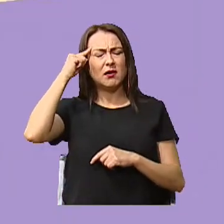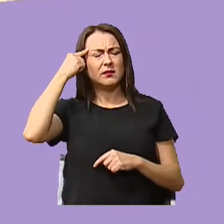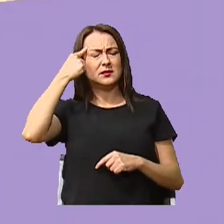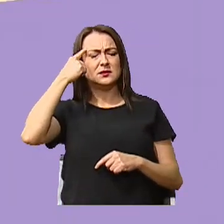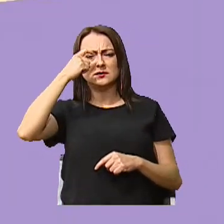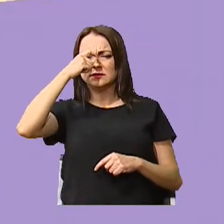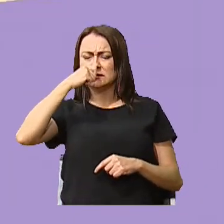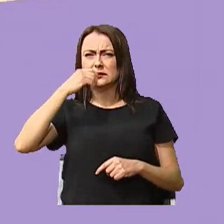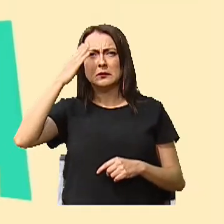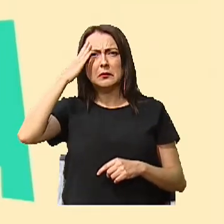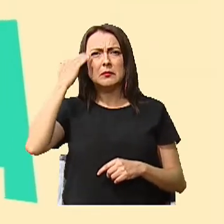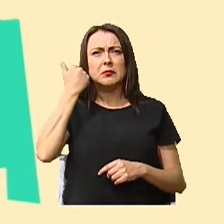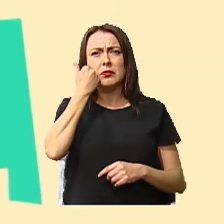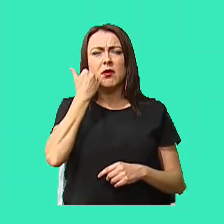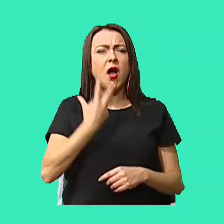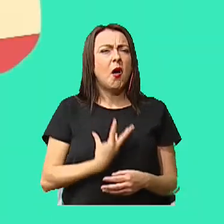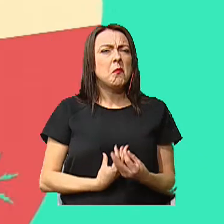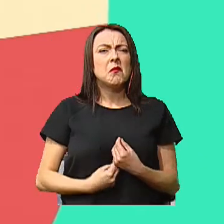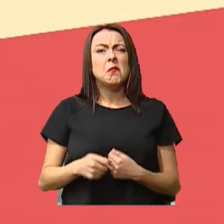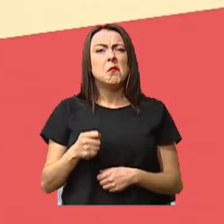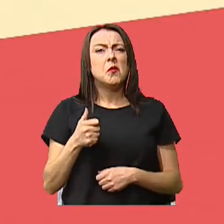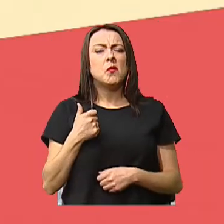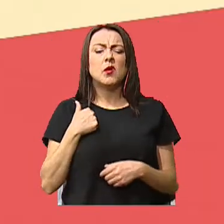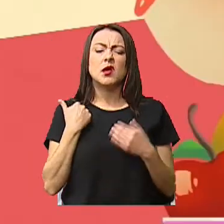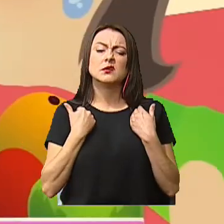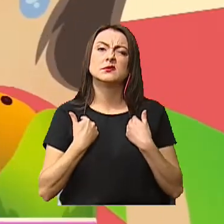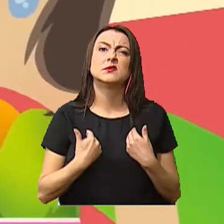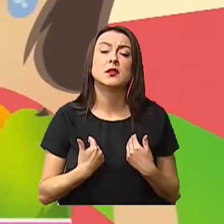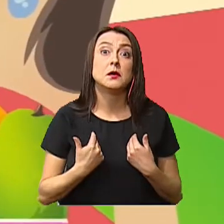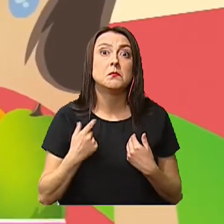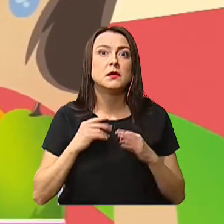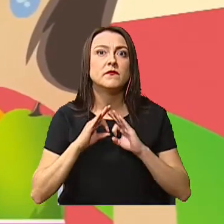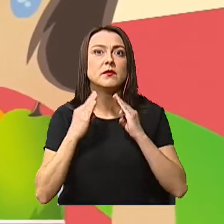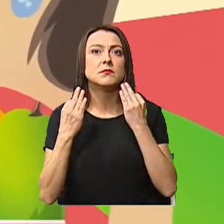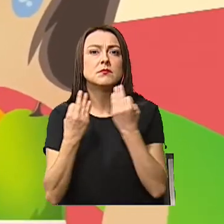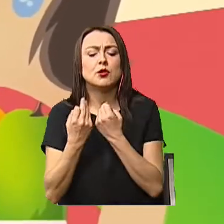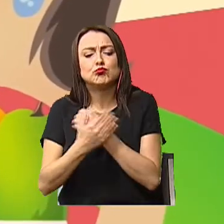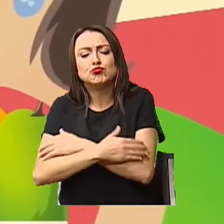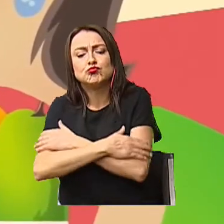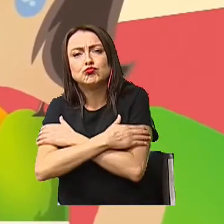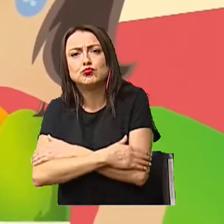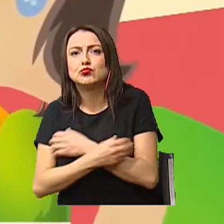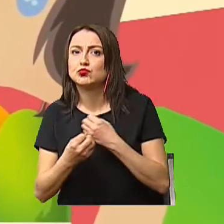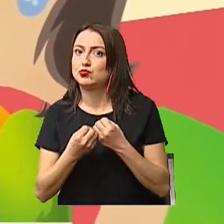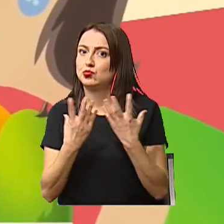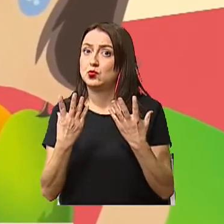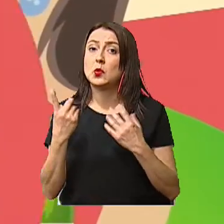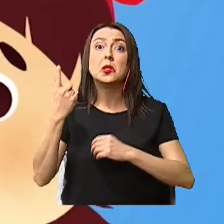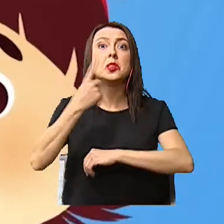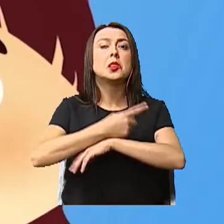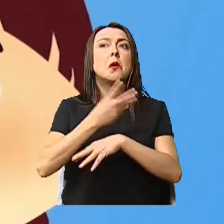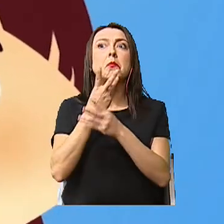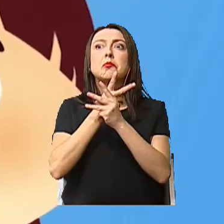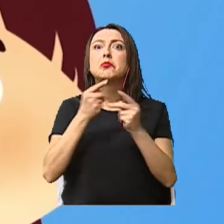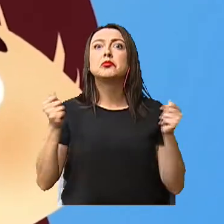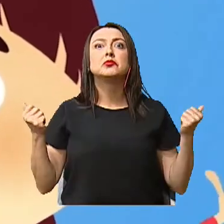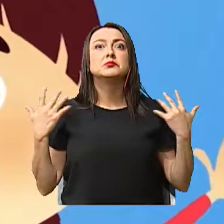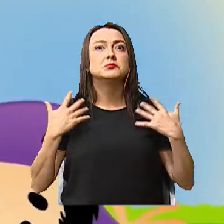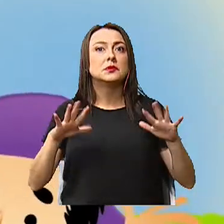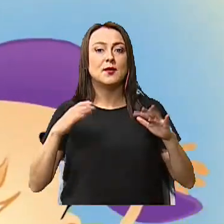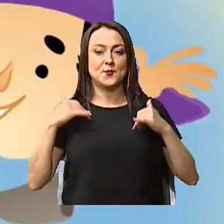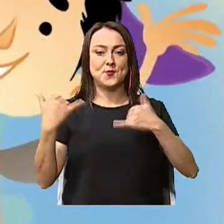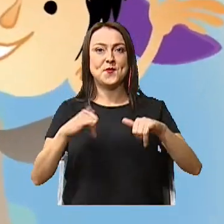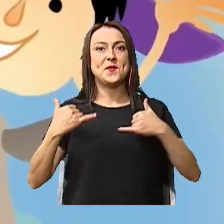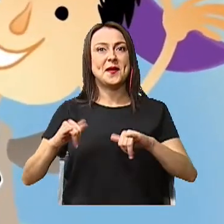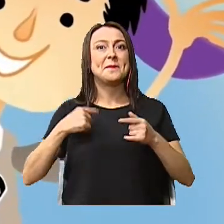fiebre, se me quitó el hambre y estaba muy cansada. Mi familia me apapachó mucho. En unos días se me pasó y ya puedo jugar